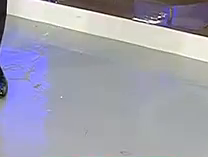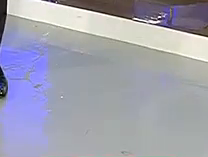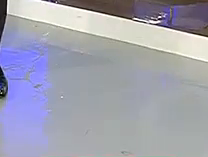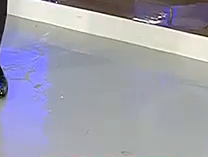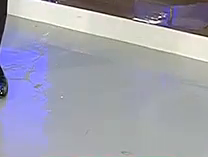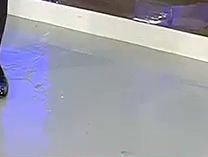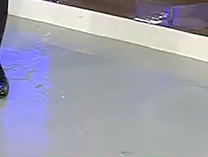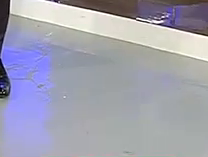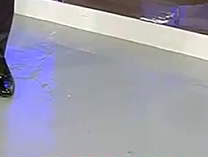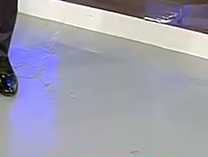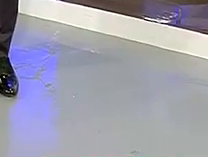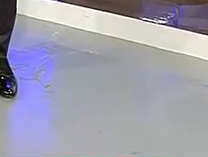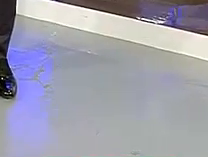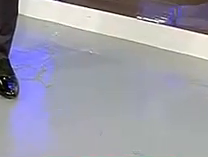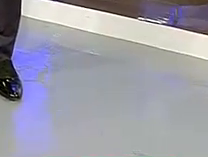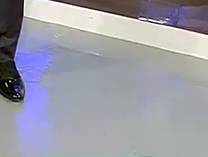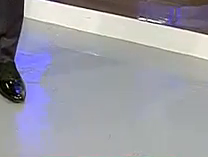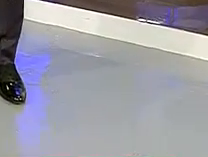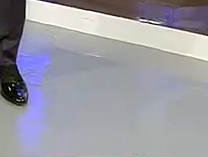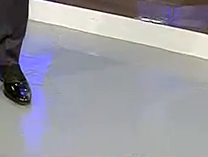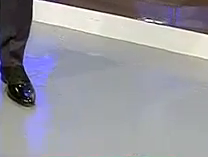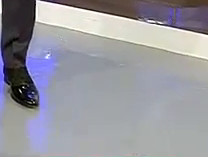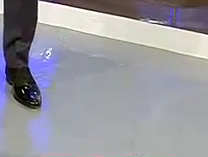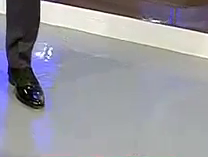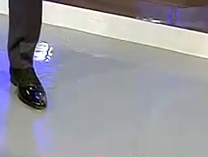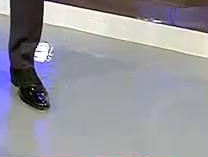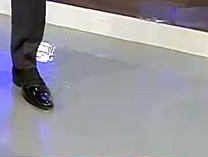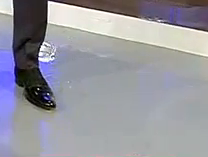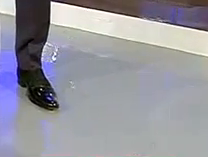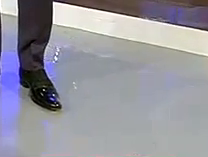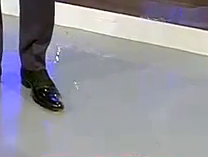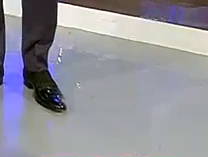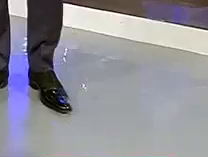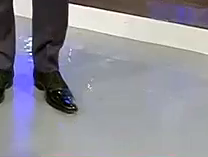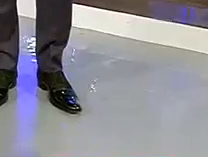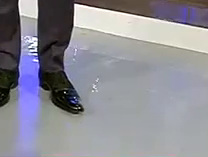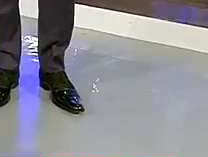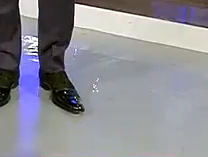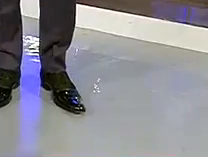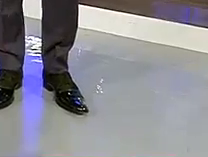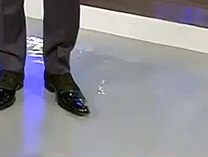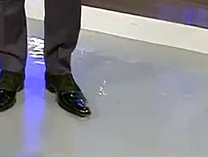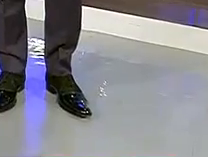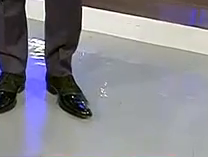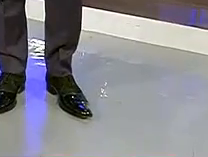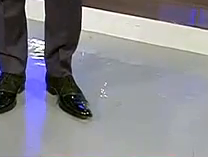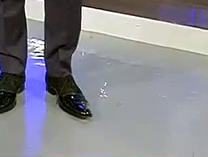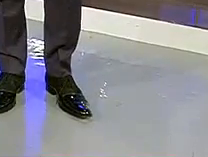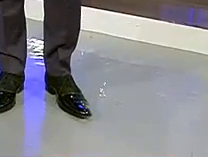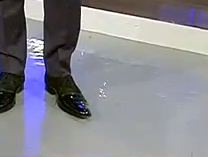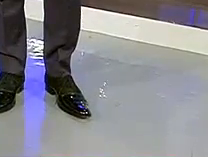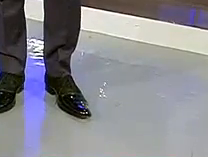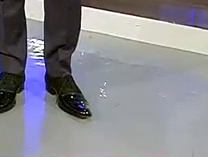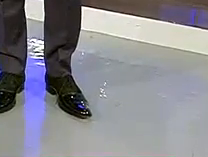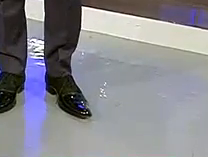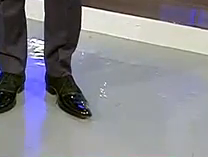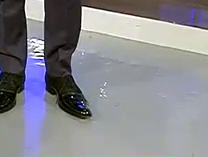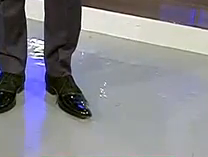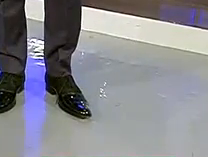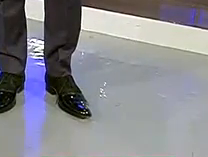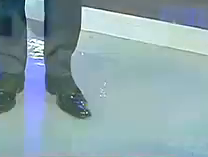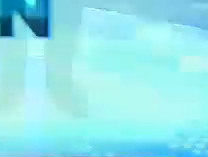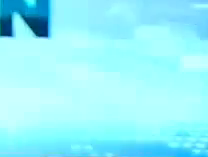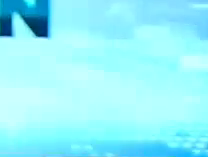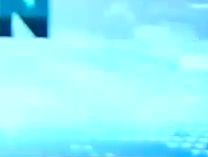contarles que cientos de guayaquileños acudieron a una nueva edición del desfile náutico que se llevó a cabo en el río Guayas y que